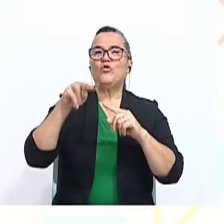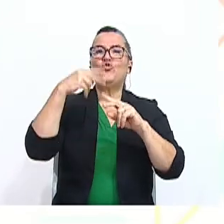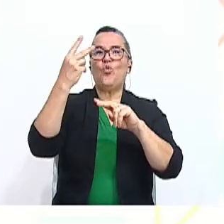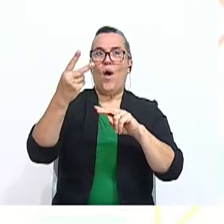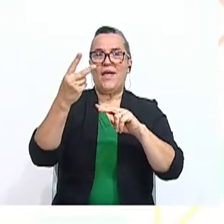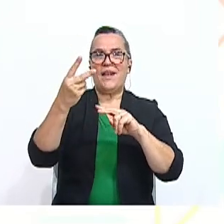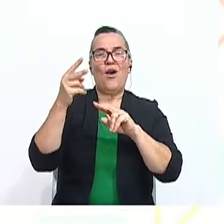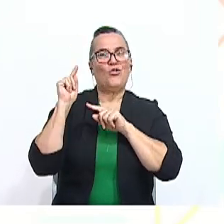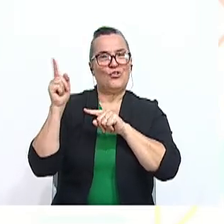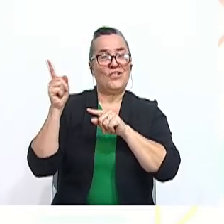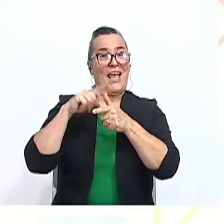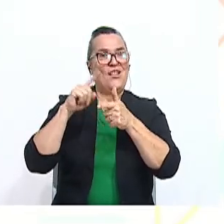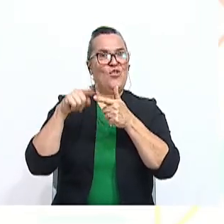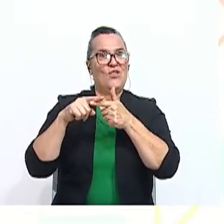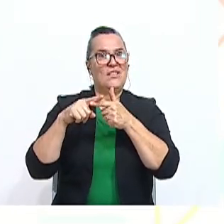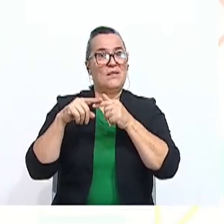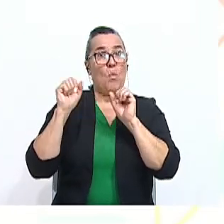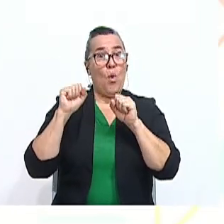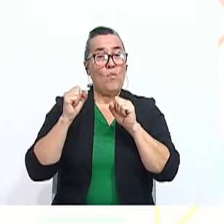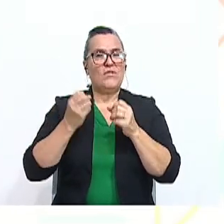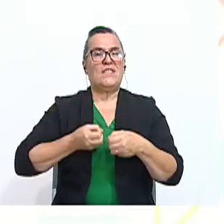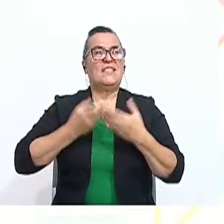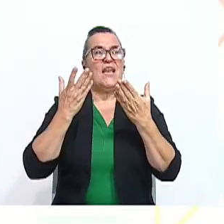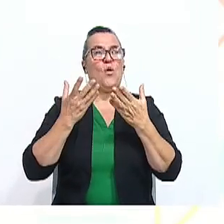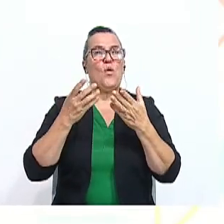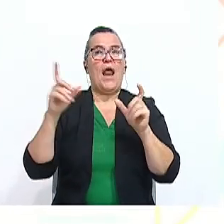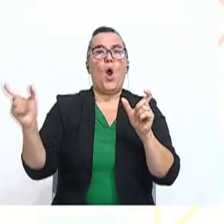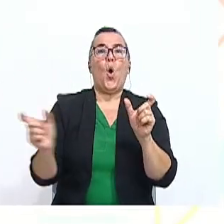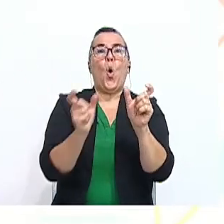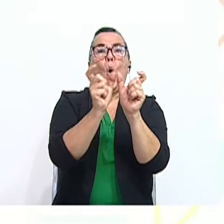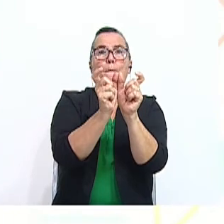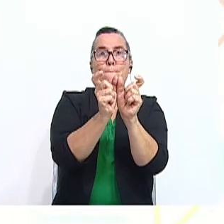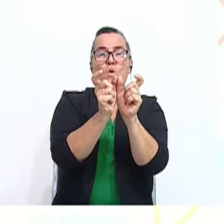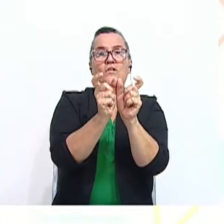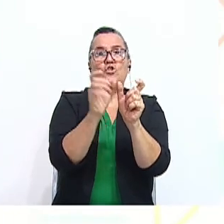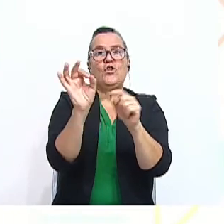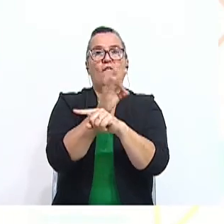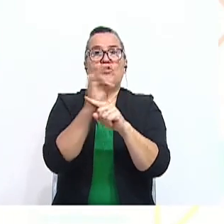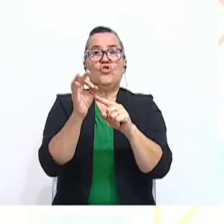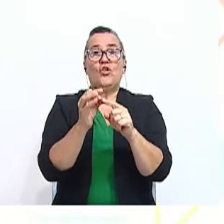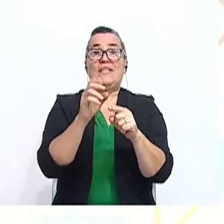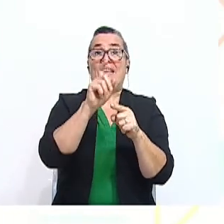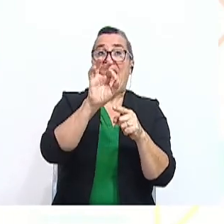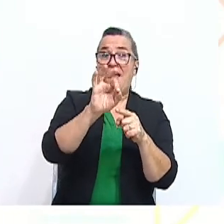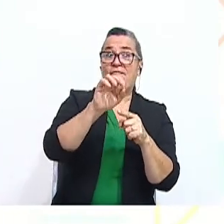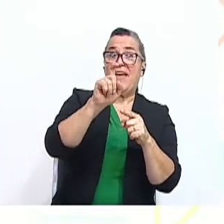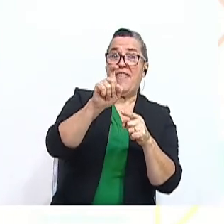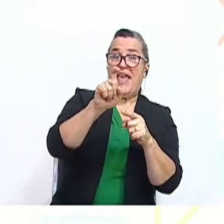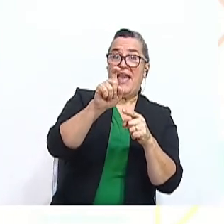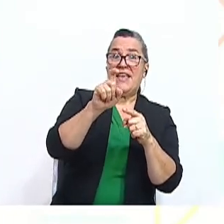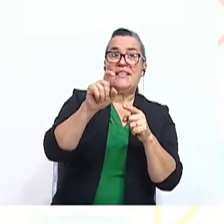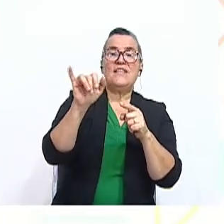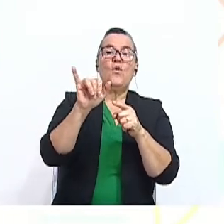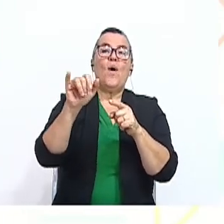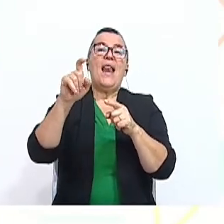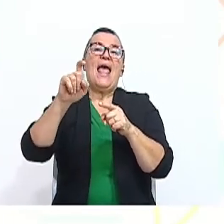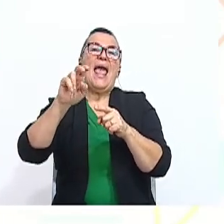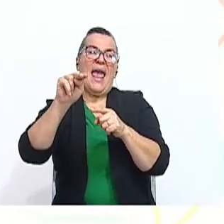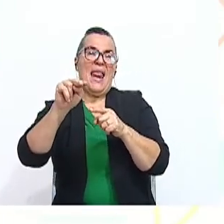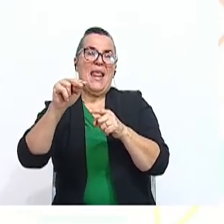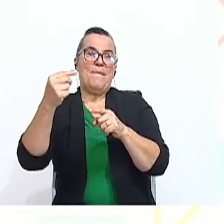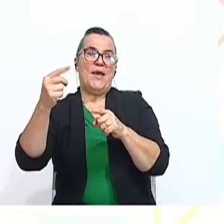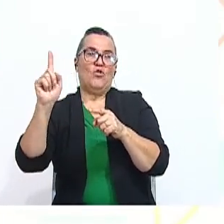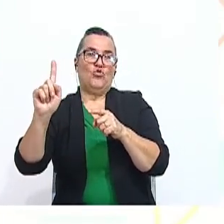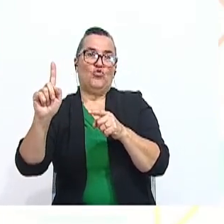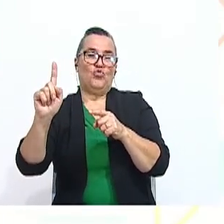cuadrados. Entonces, lo podríamos expresar como una composición de funciones si expresamos f de x como n-1 y a g de